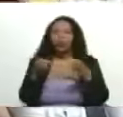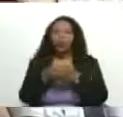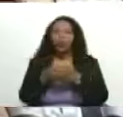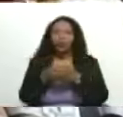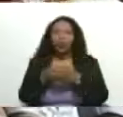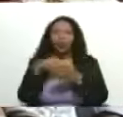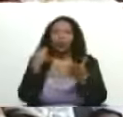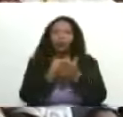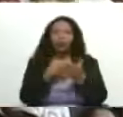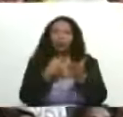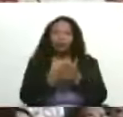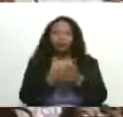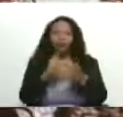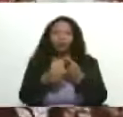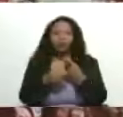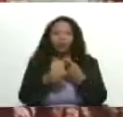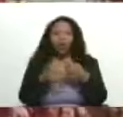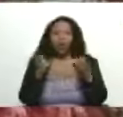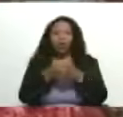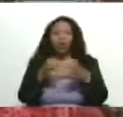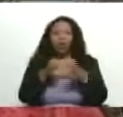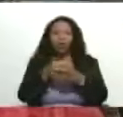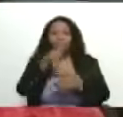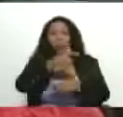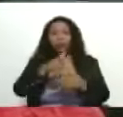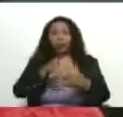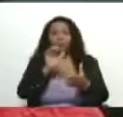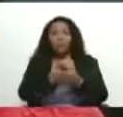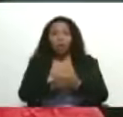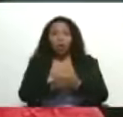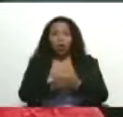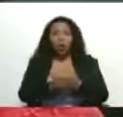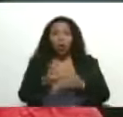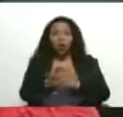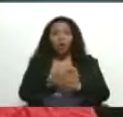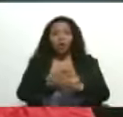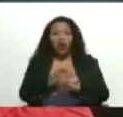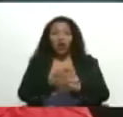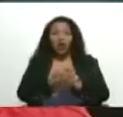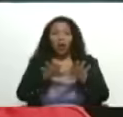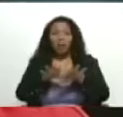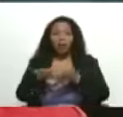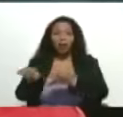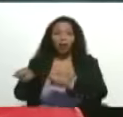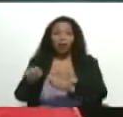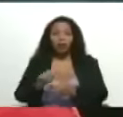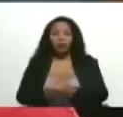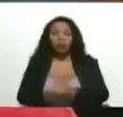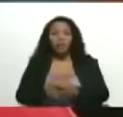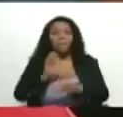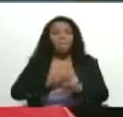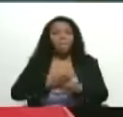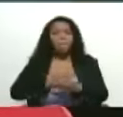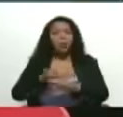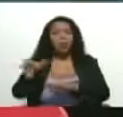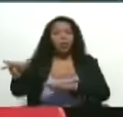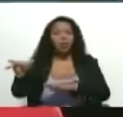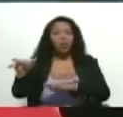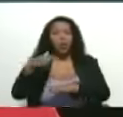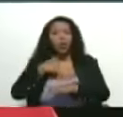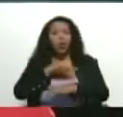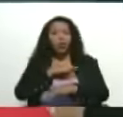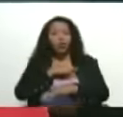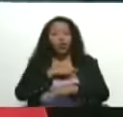financiero, de sus grupos de amistades, de los que los gobiernan y del imperialismo. Por eso nosotros ya hicimos